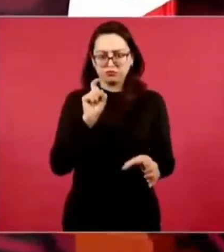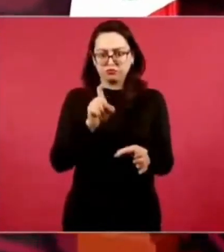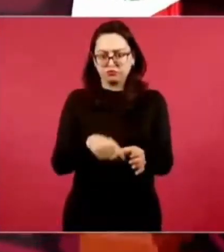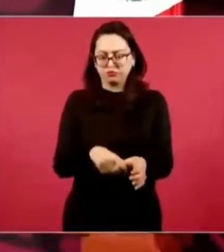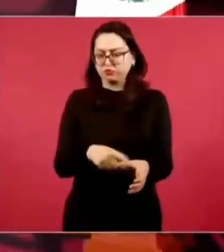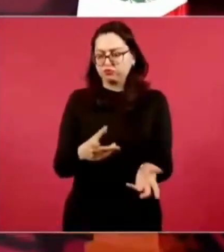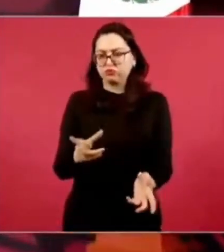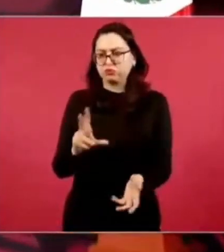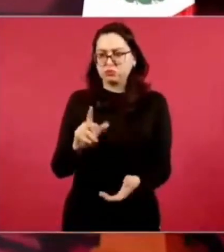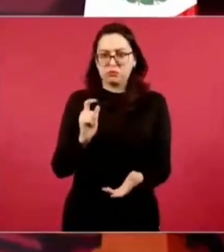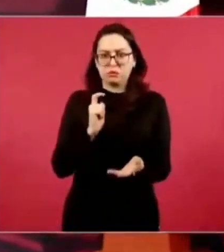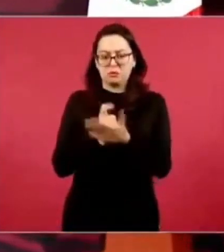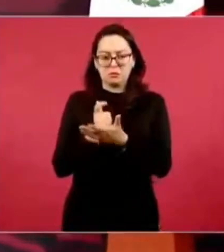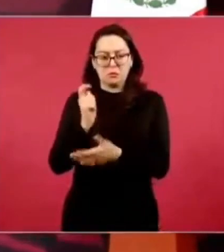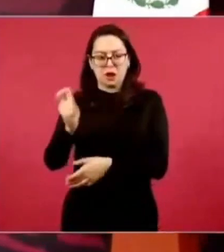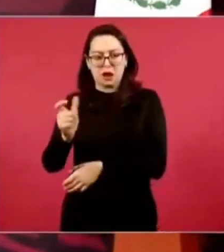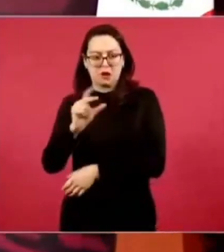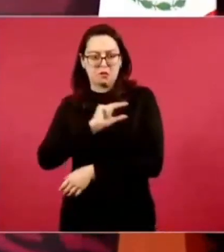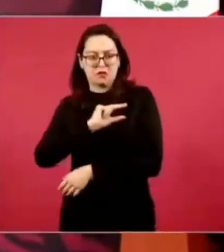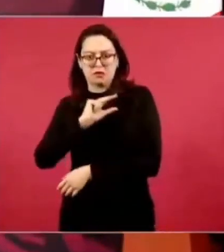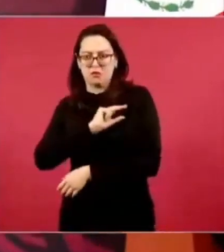privadas,